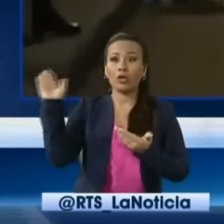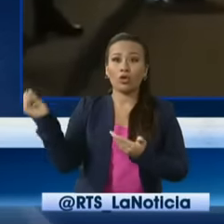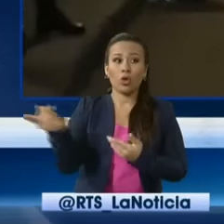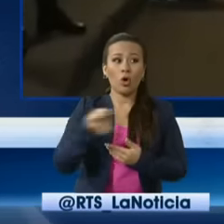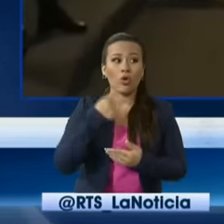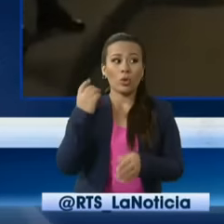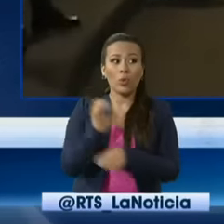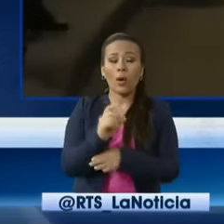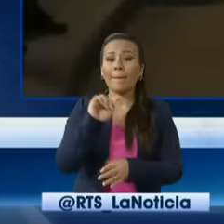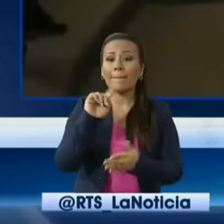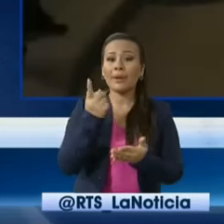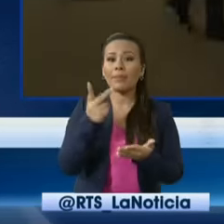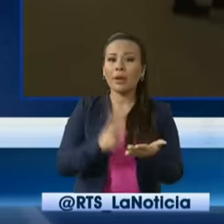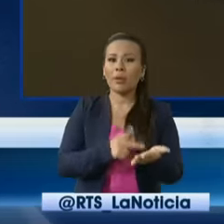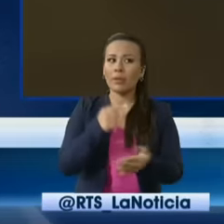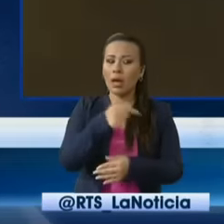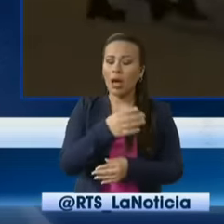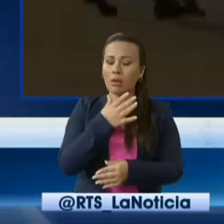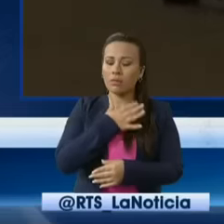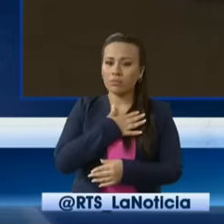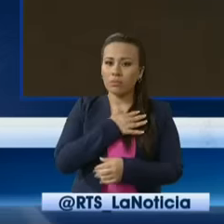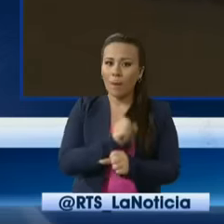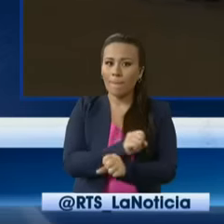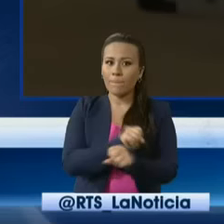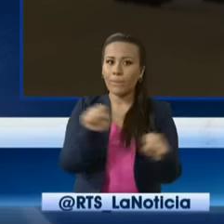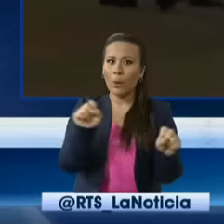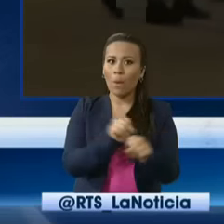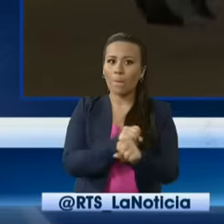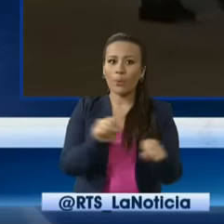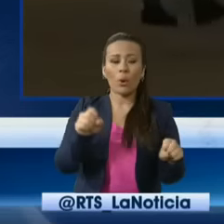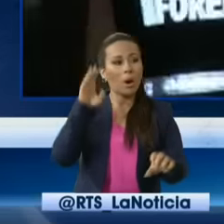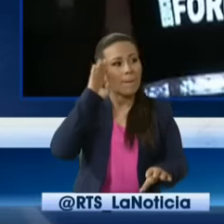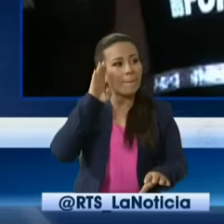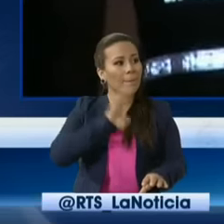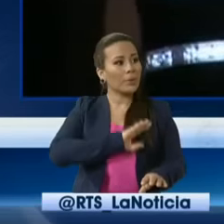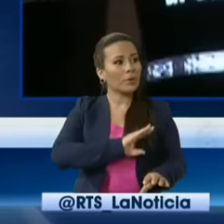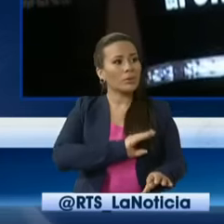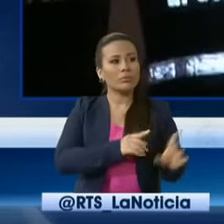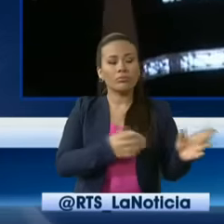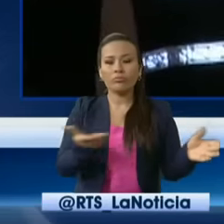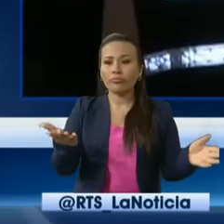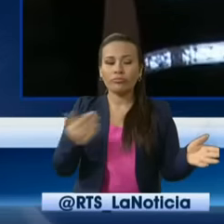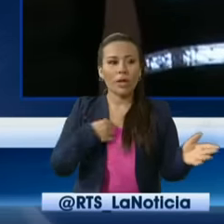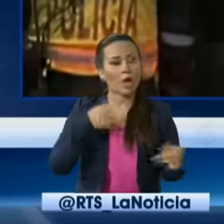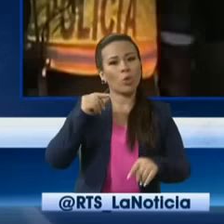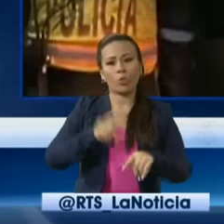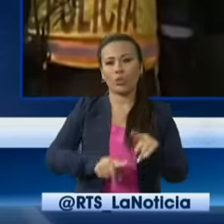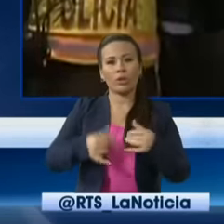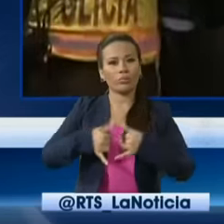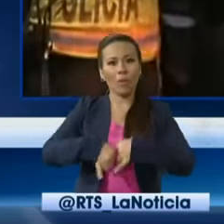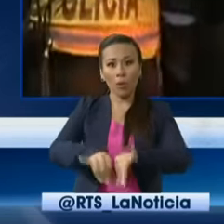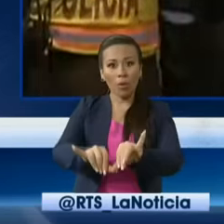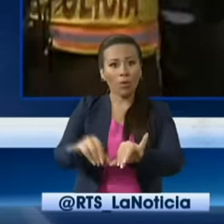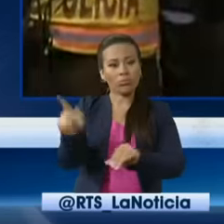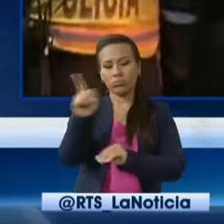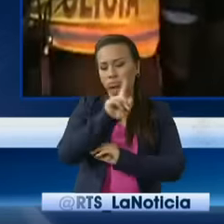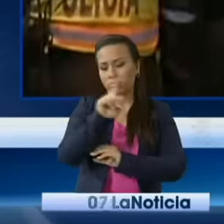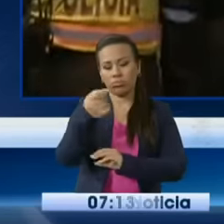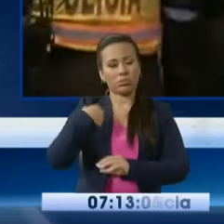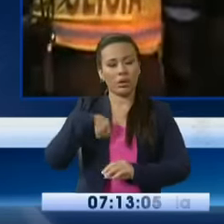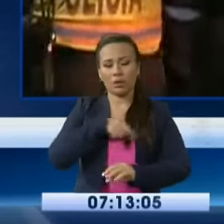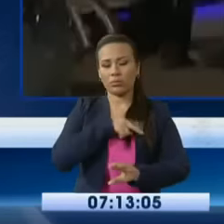vez este tipo de actos y de estos hechos. La policía y el fiscal han manifestado que no van a permitir que se continúe, ya